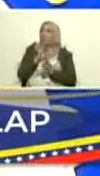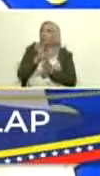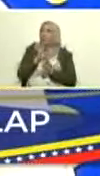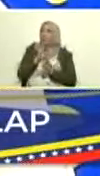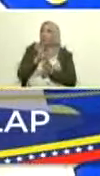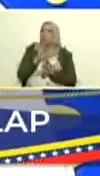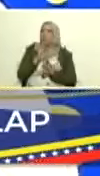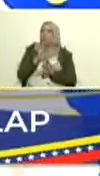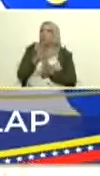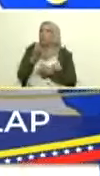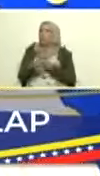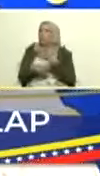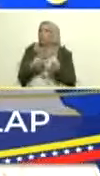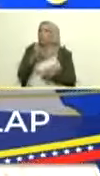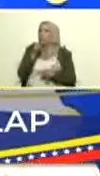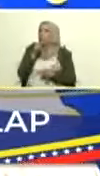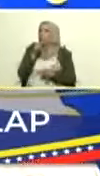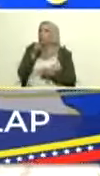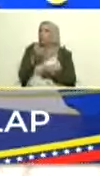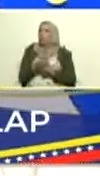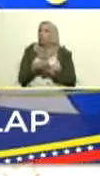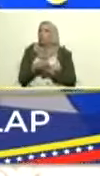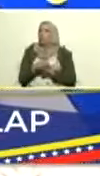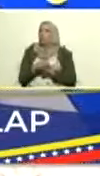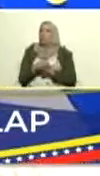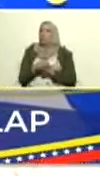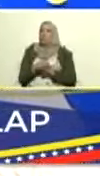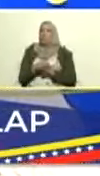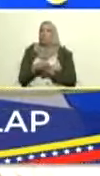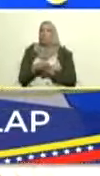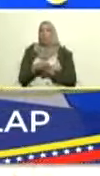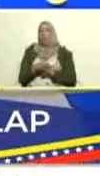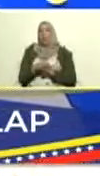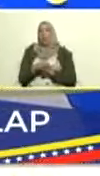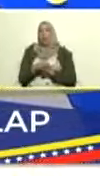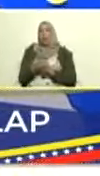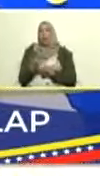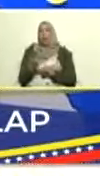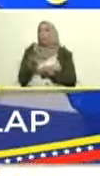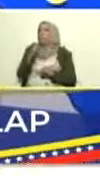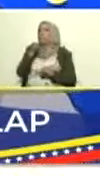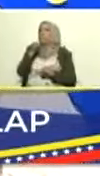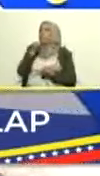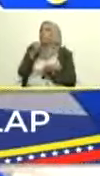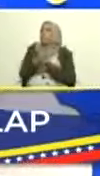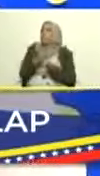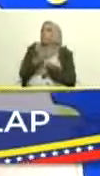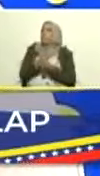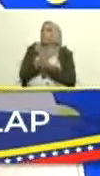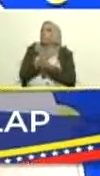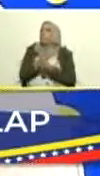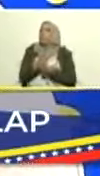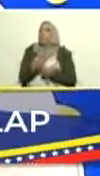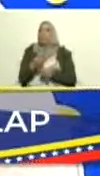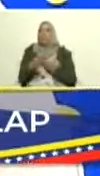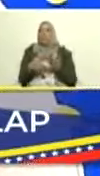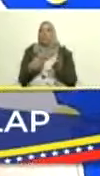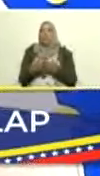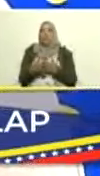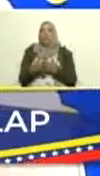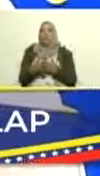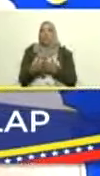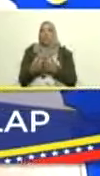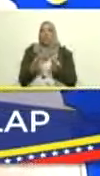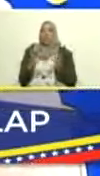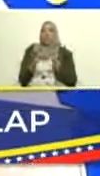cuando el imperio norteamericano, luego de aquel decreto infame de Obama, arreció